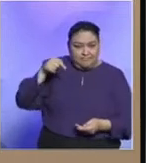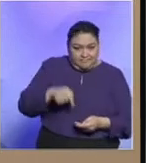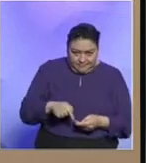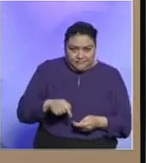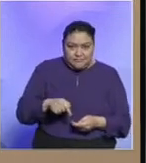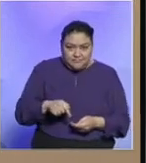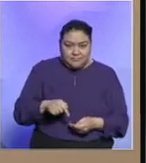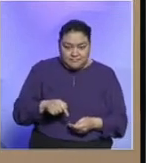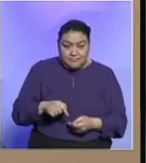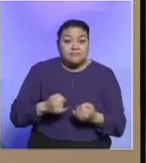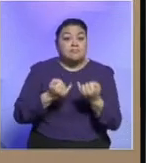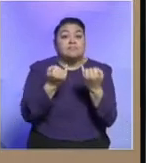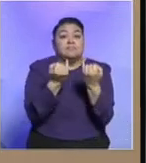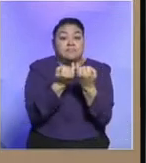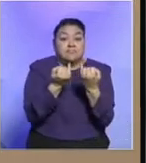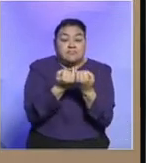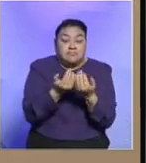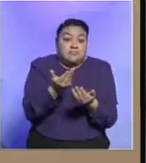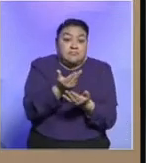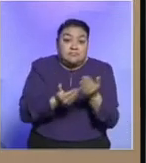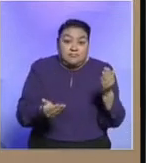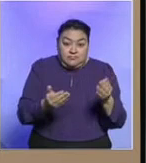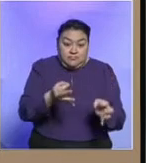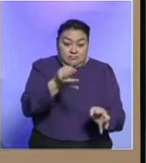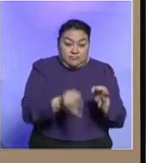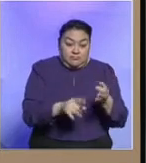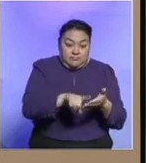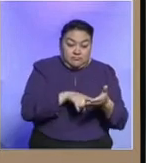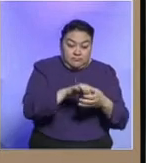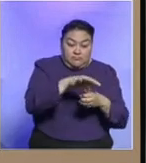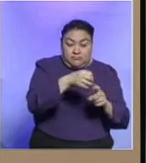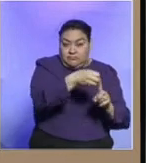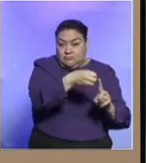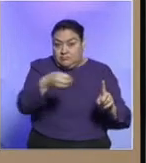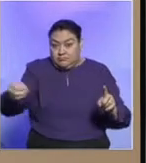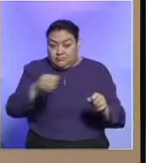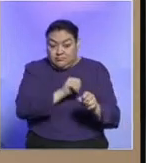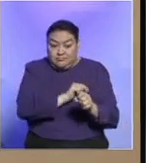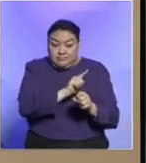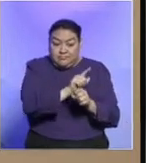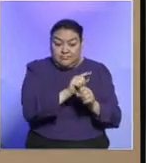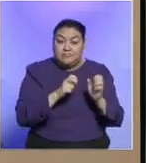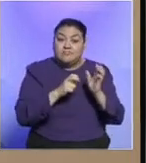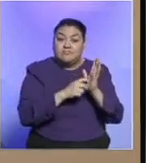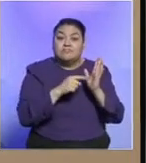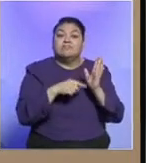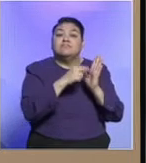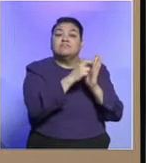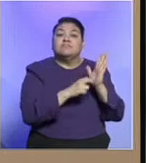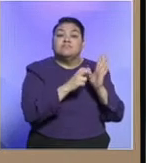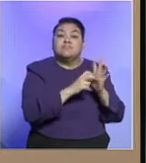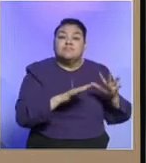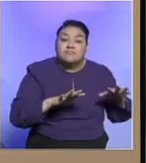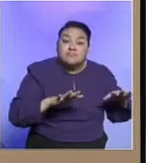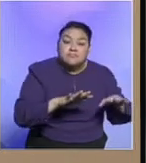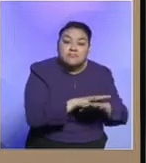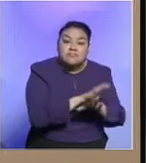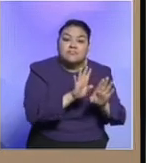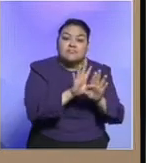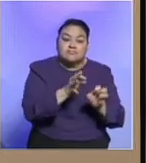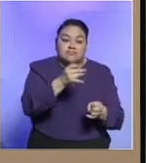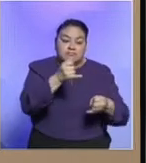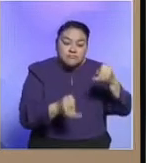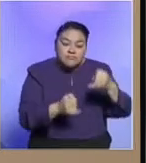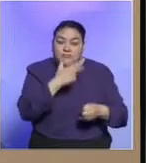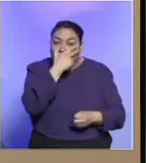ahora también un proceso electoral que tiene que ver con una reforma a la manera de elegir a